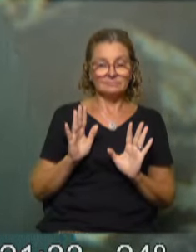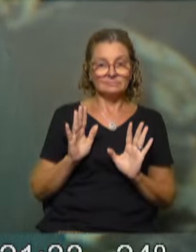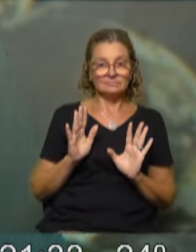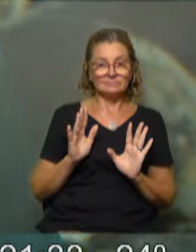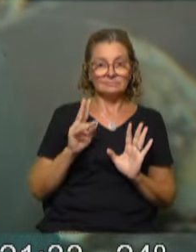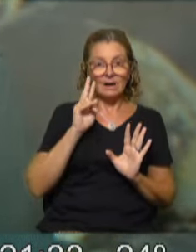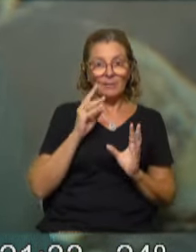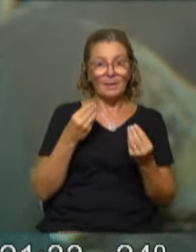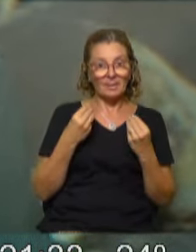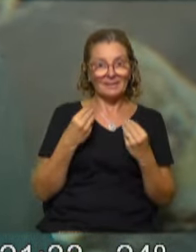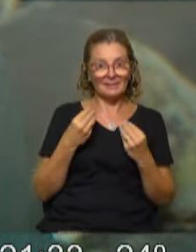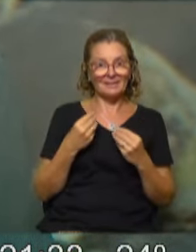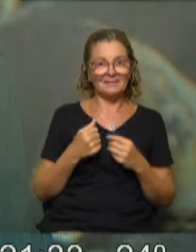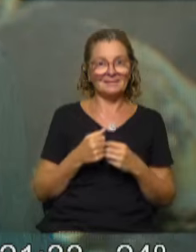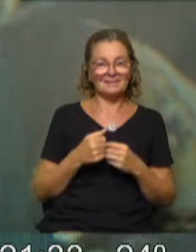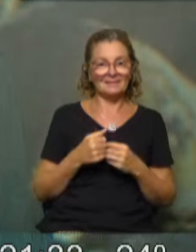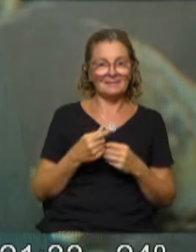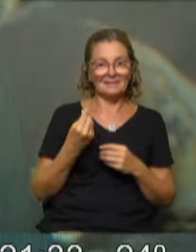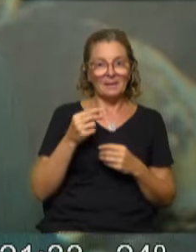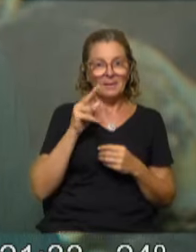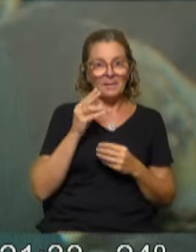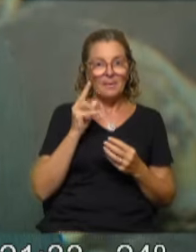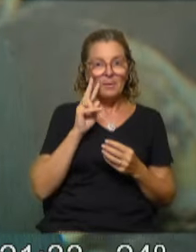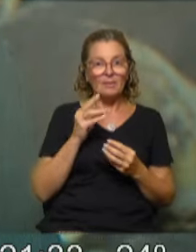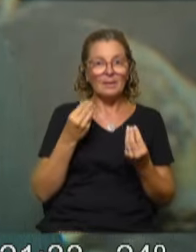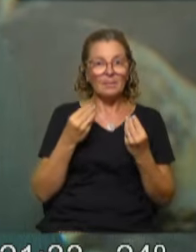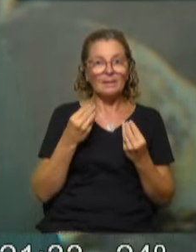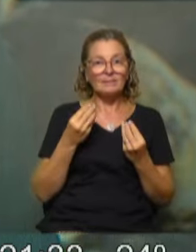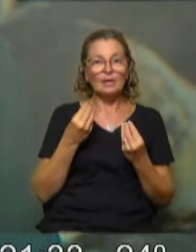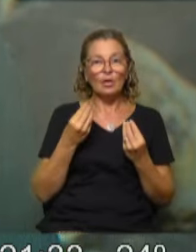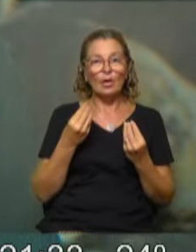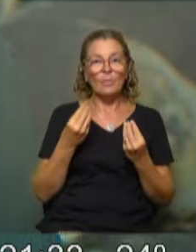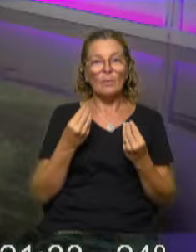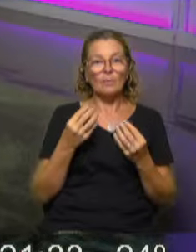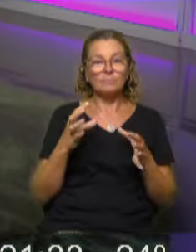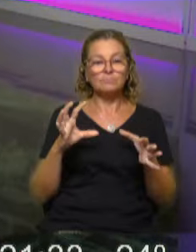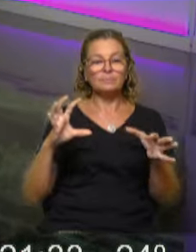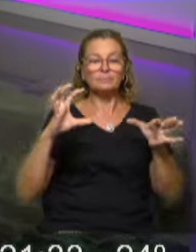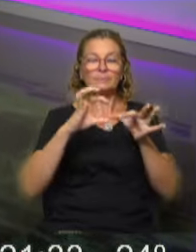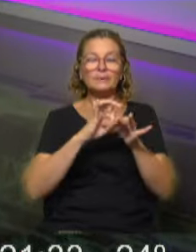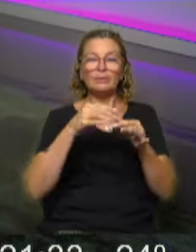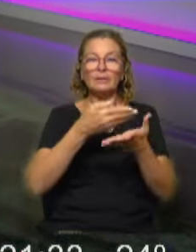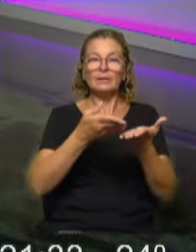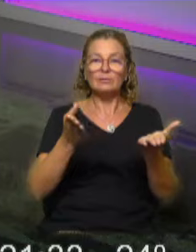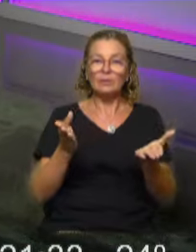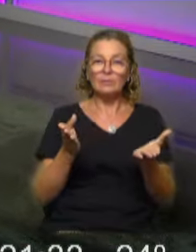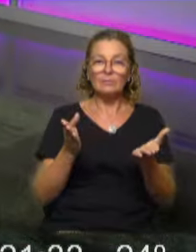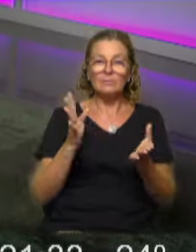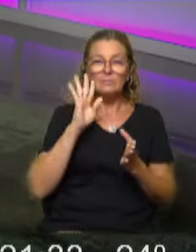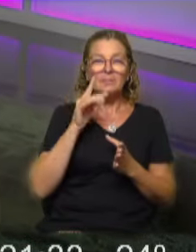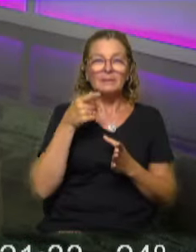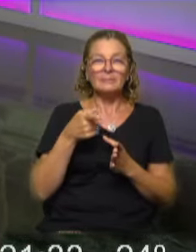vamos a ver qué pasa. Si es que pasa algo. O vamos a ver cómo me relaciono con esto. Como es más, me parece a mí,